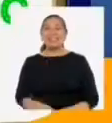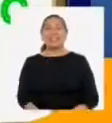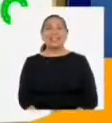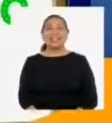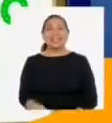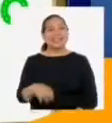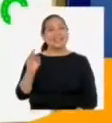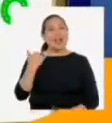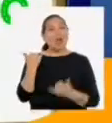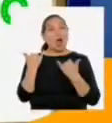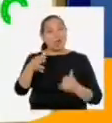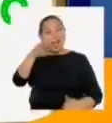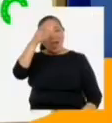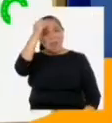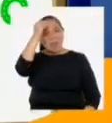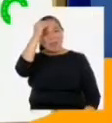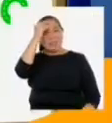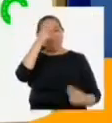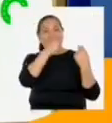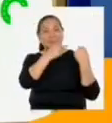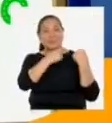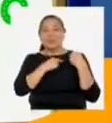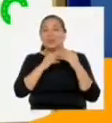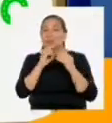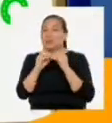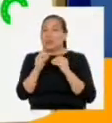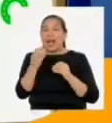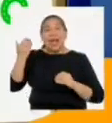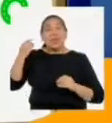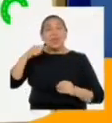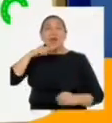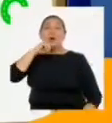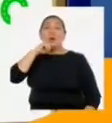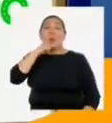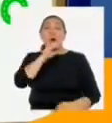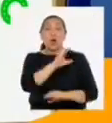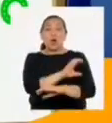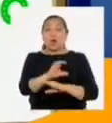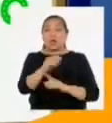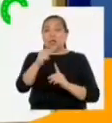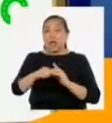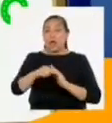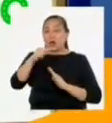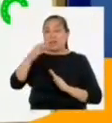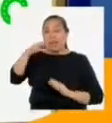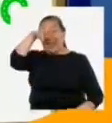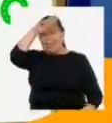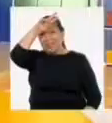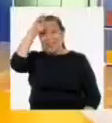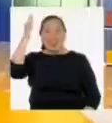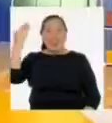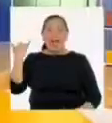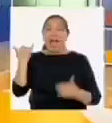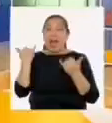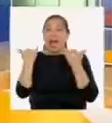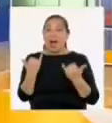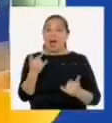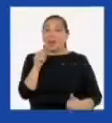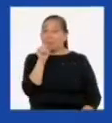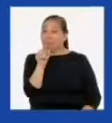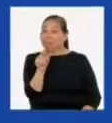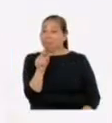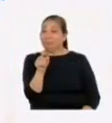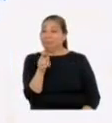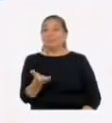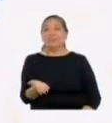chicos. Hoy aprendimos sobre el rol de curanderas que ejercieron algunas mujeres de la costa norte del antiguo Perú. Ahora te